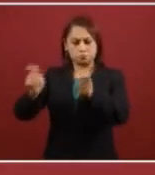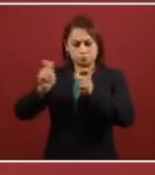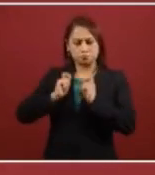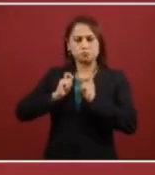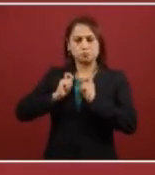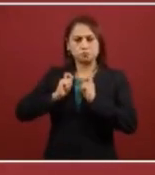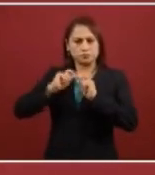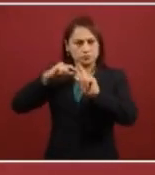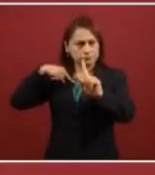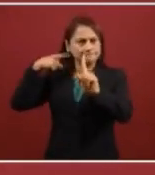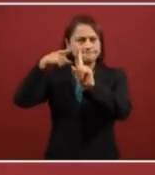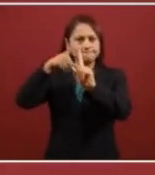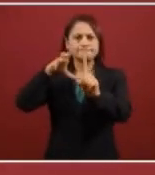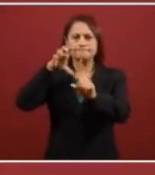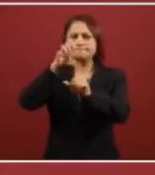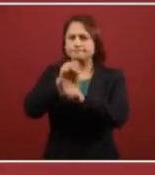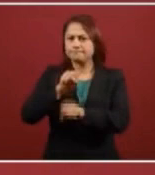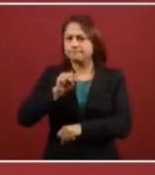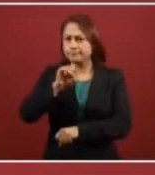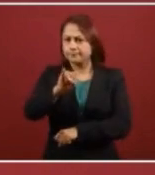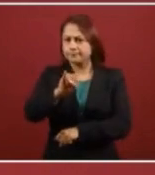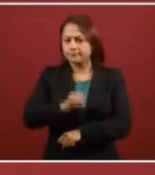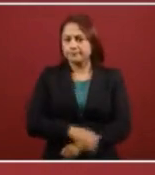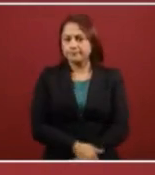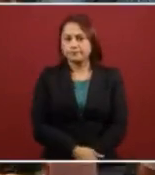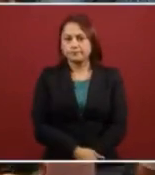And I will comply with it. Entonces,